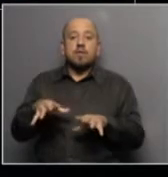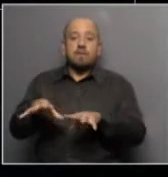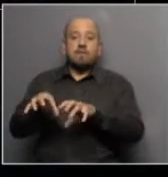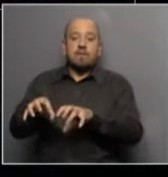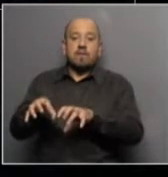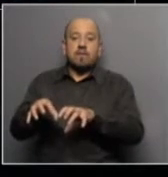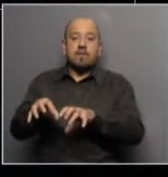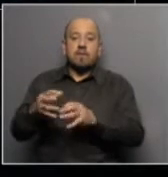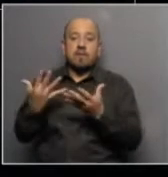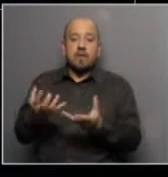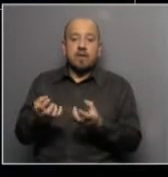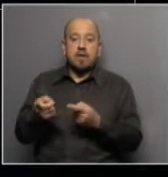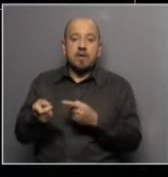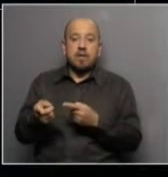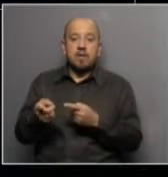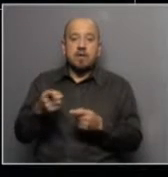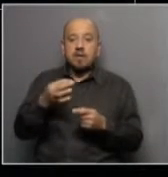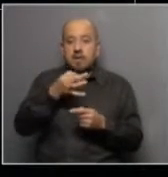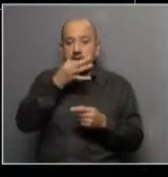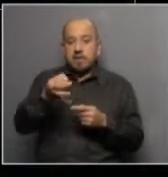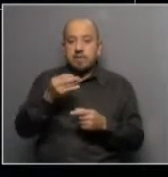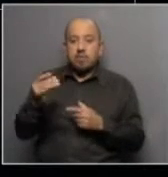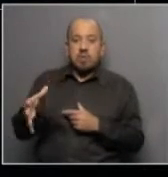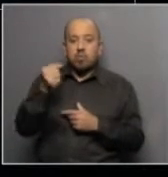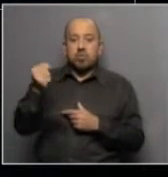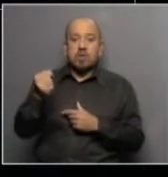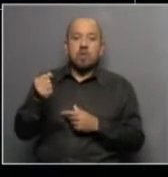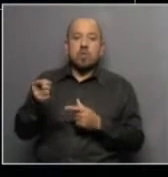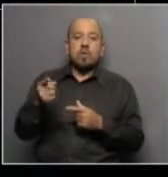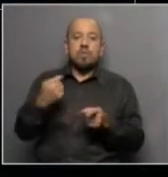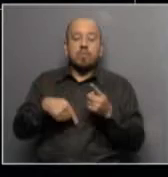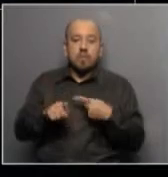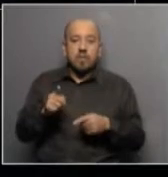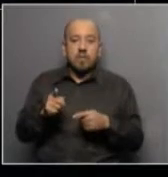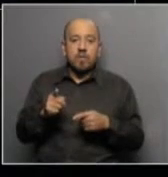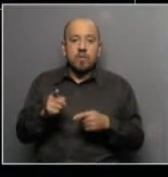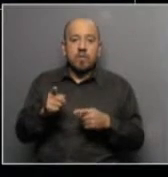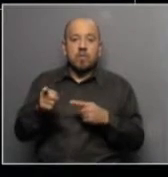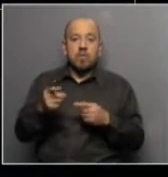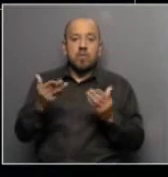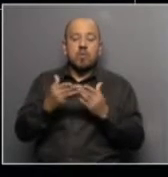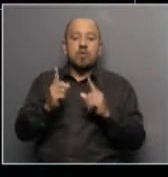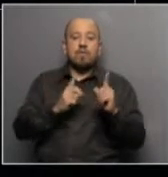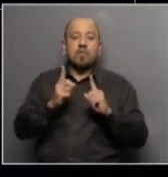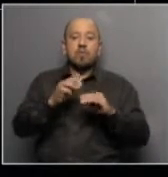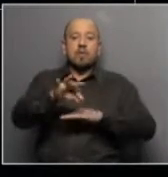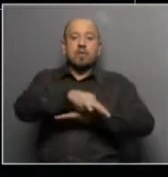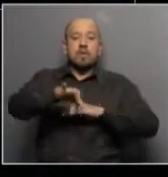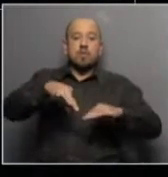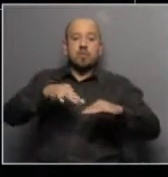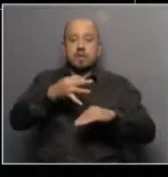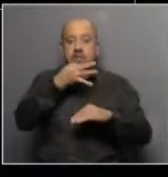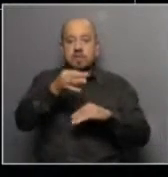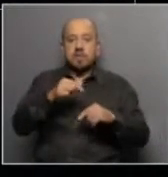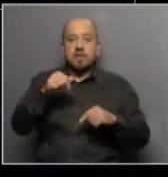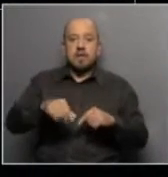vivir quieren. Y les decimos que son abusadores. Que están... Y sin embargo, un estudio de la Facultad de Arquitectura dice que